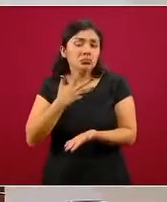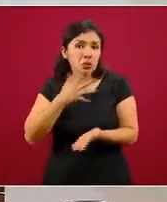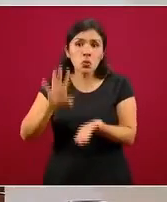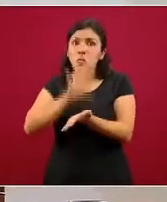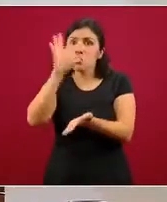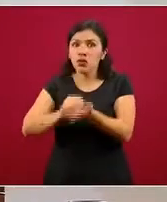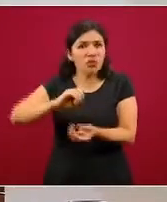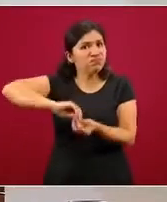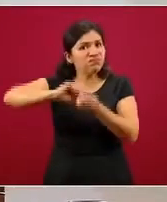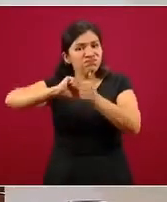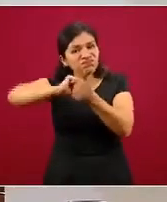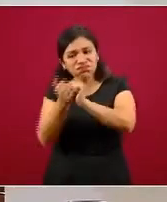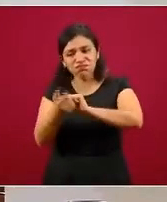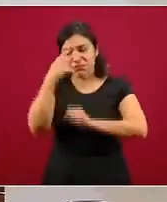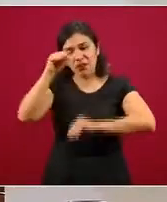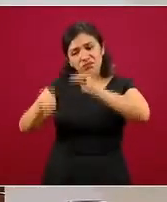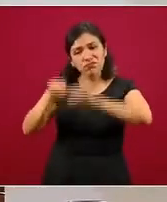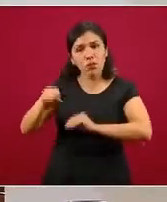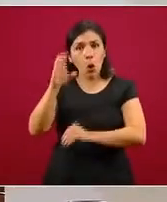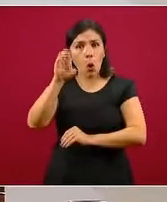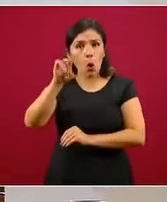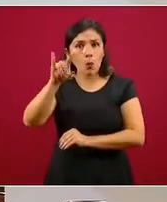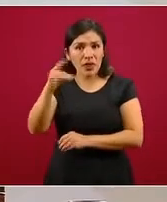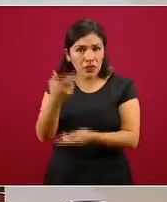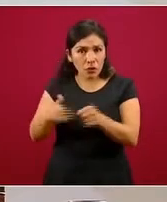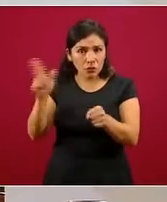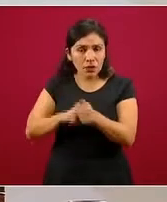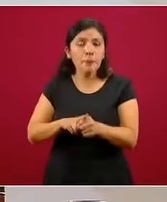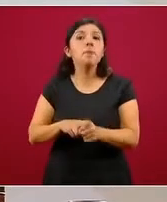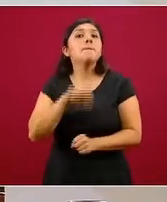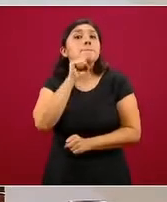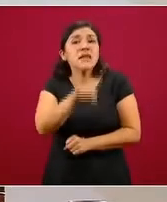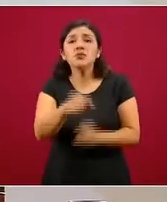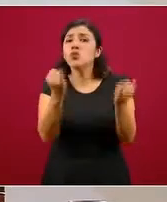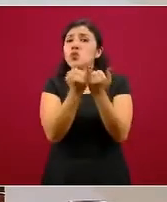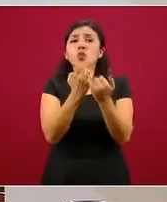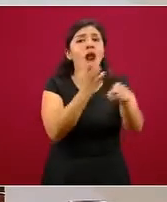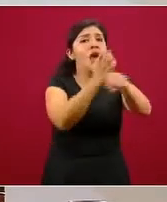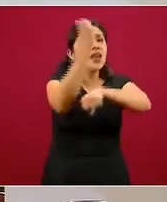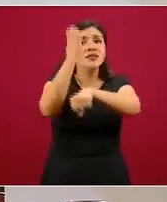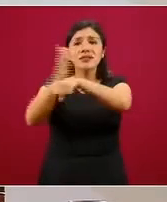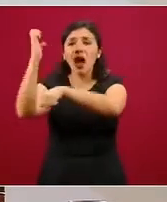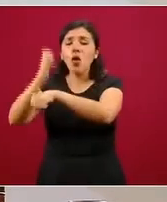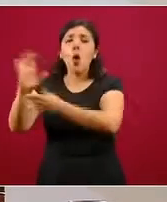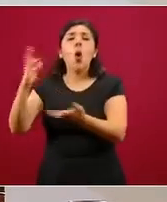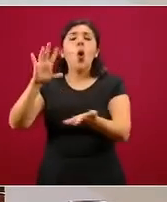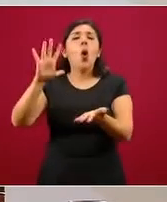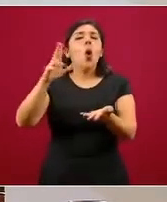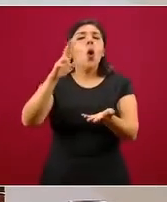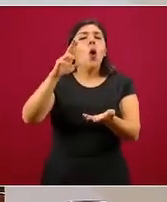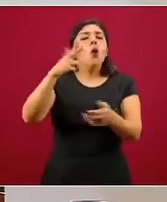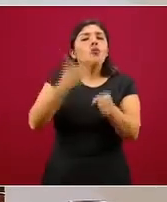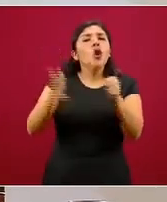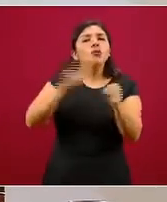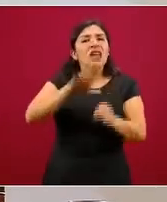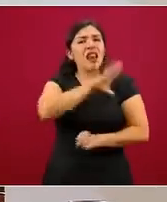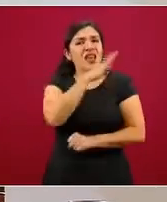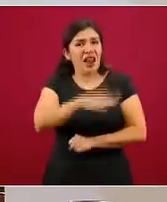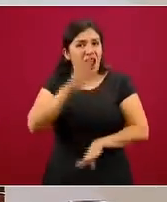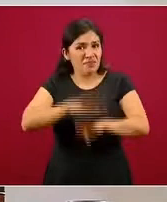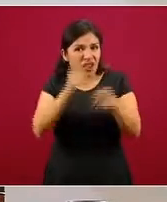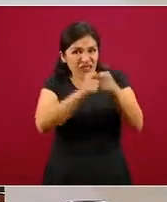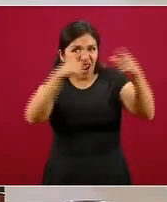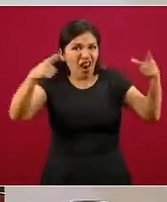parcialmente convertidos en hospitales COVID. Y lo mismo en las entidades federativas, los hospitales generales, que suelen ser los más